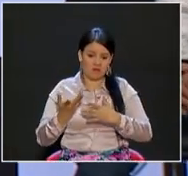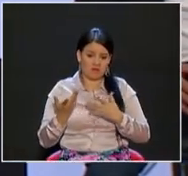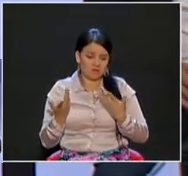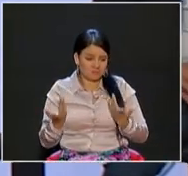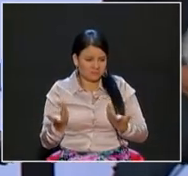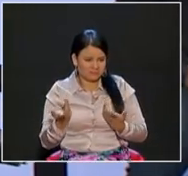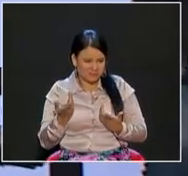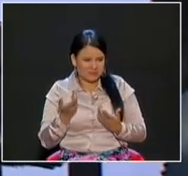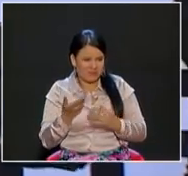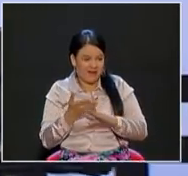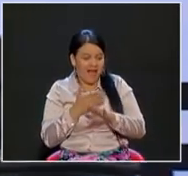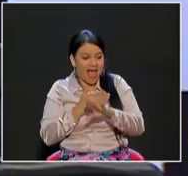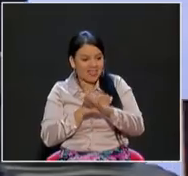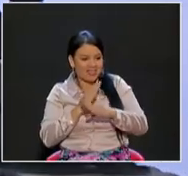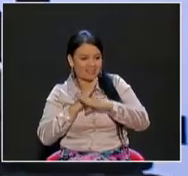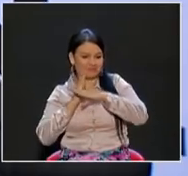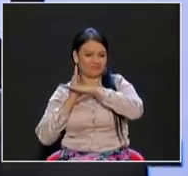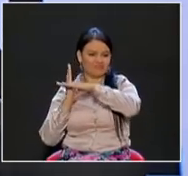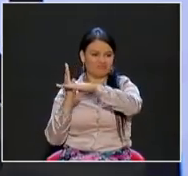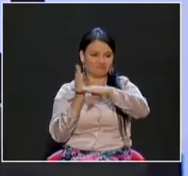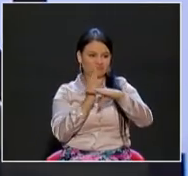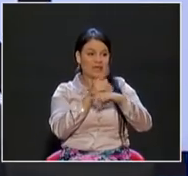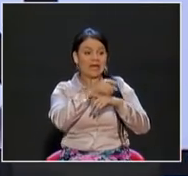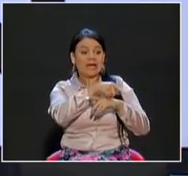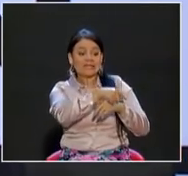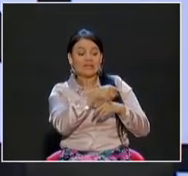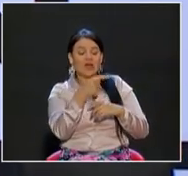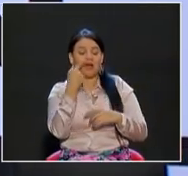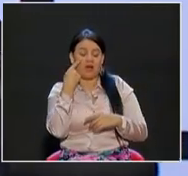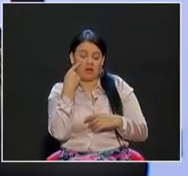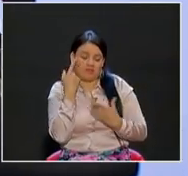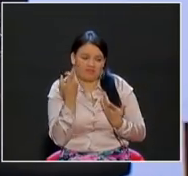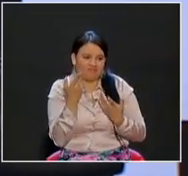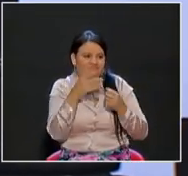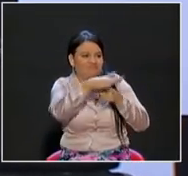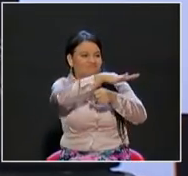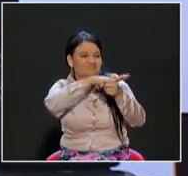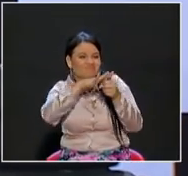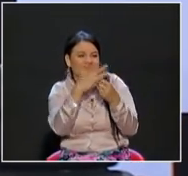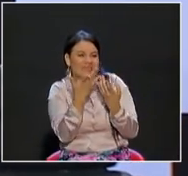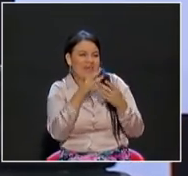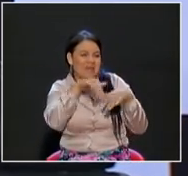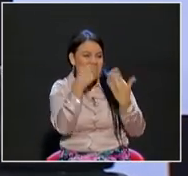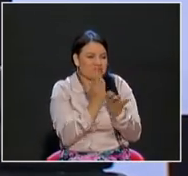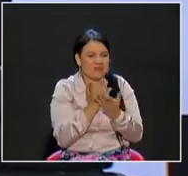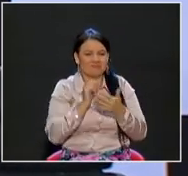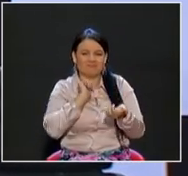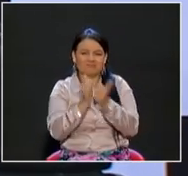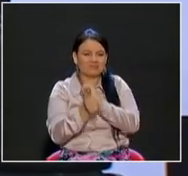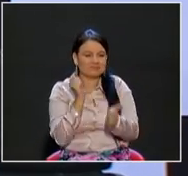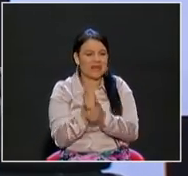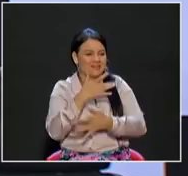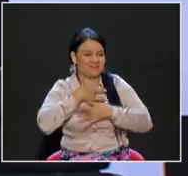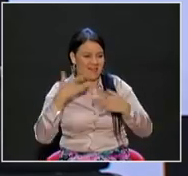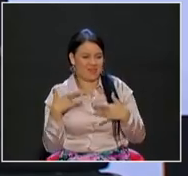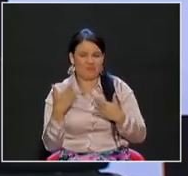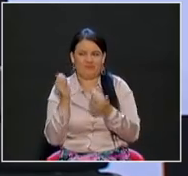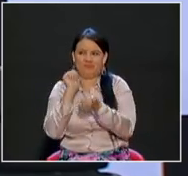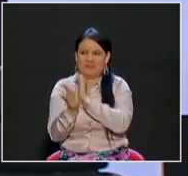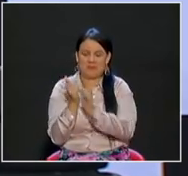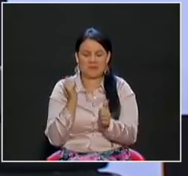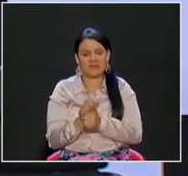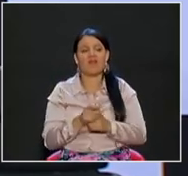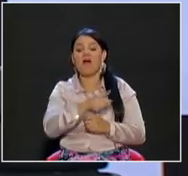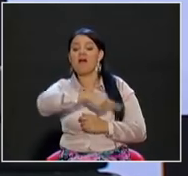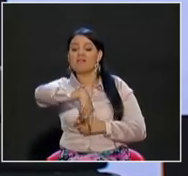que estas zonas del norte llegue la oferta institucional la educación la recreación el deporte la salud arrebatarle todos